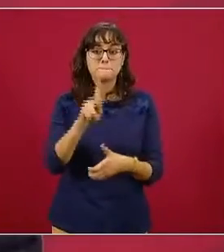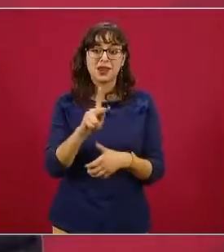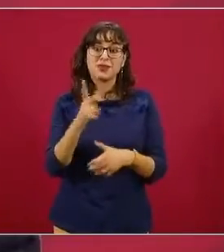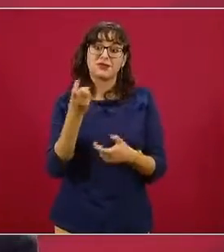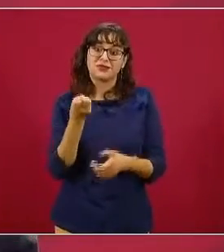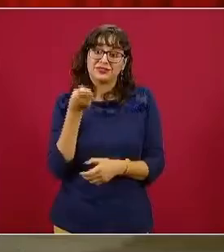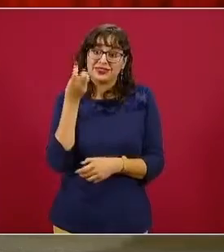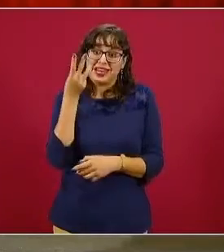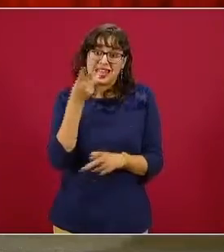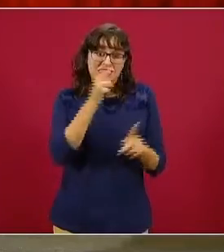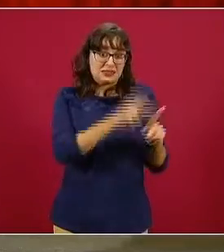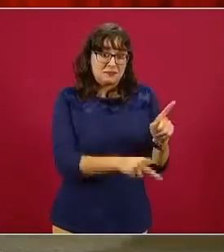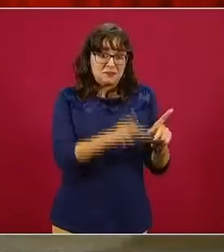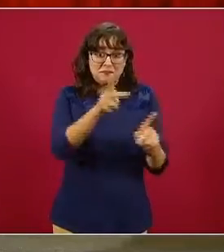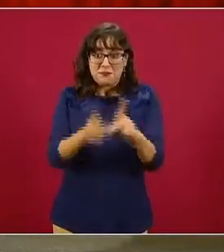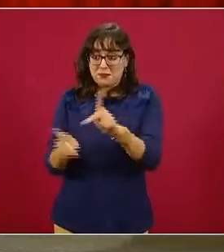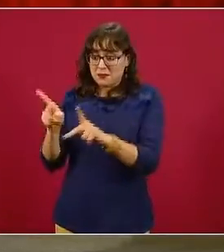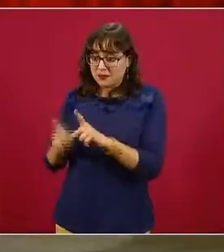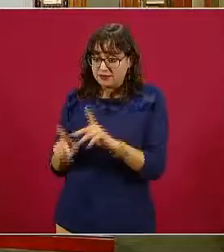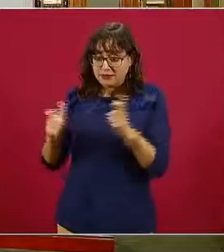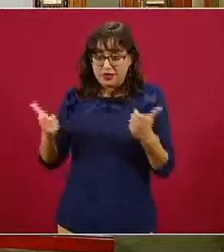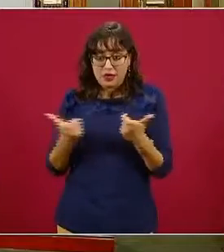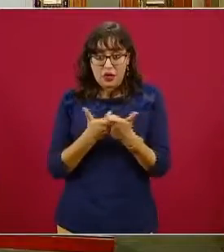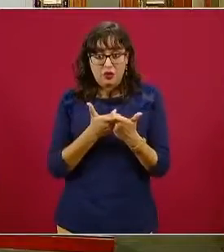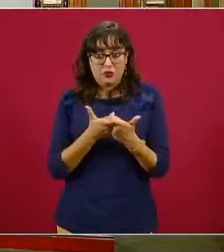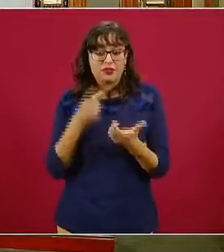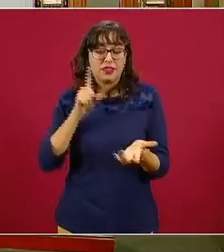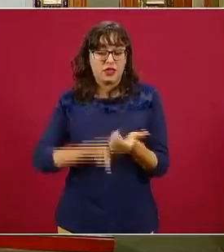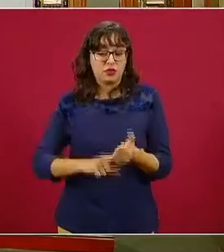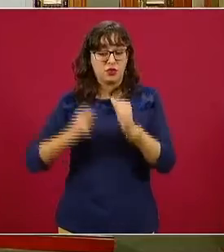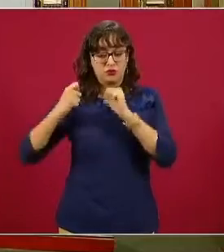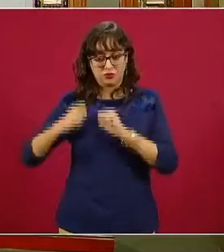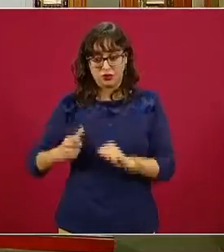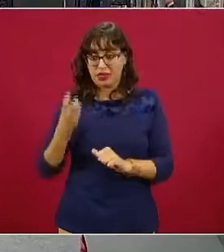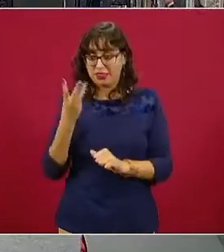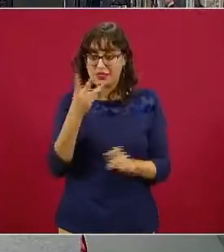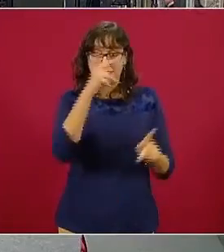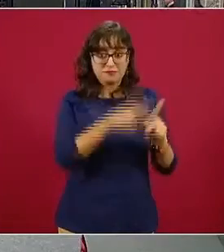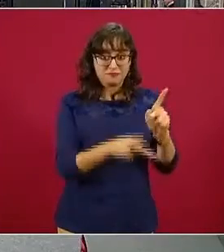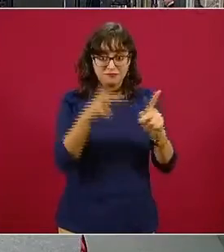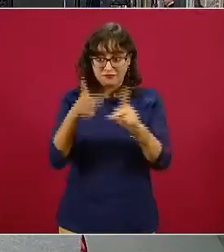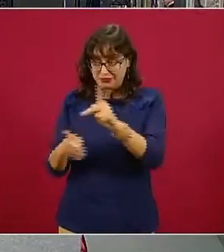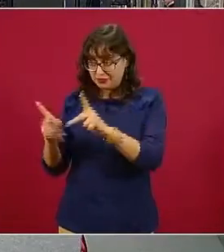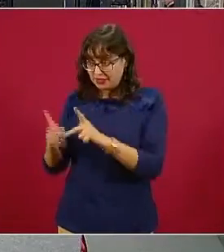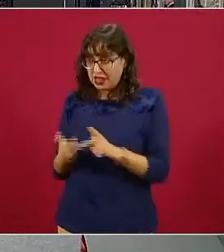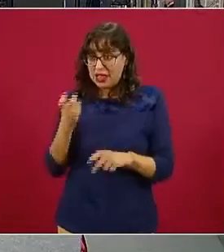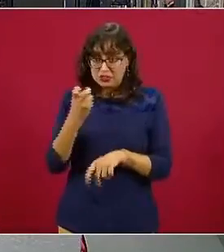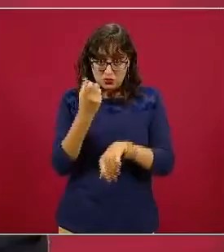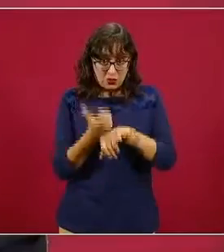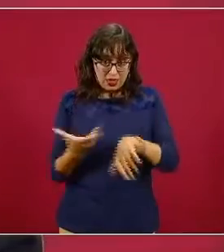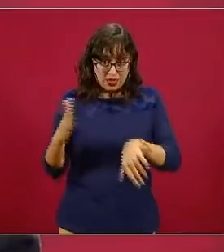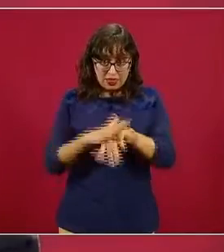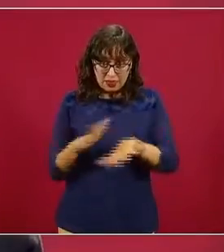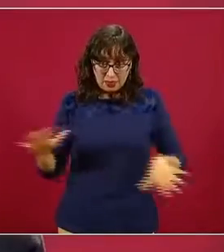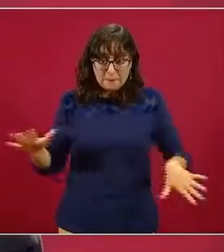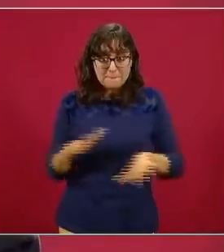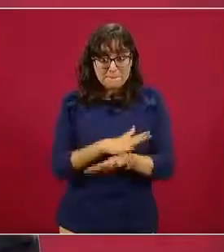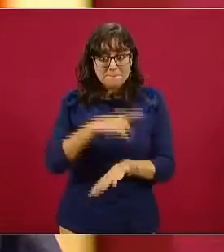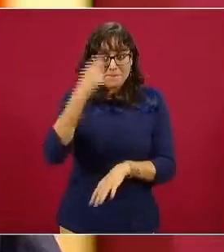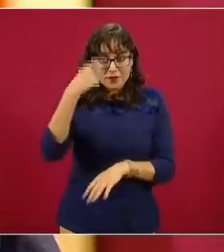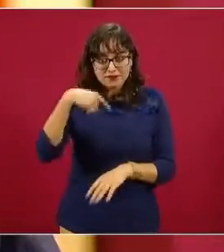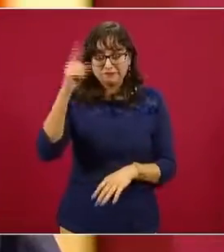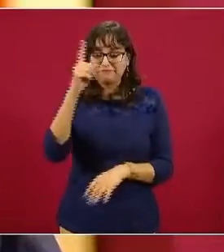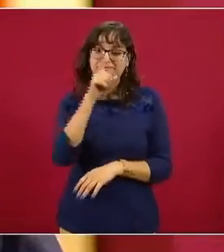patrimonio es tripartita, su gobierno es tripartita y por lo tanto no es tan fácil cambiar su